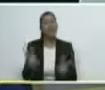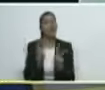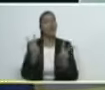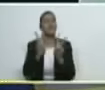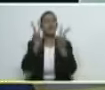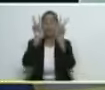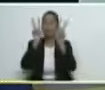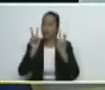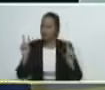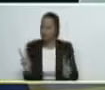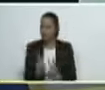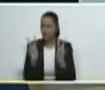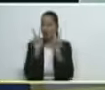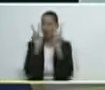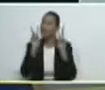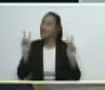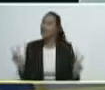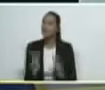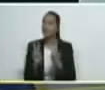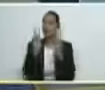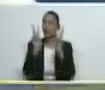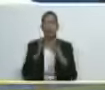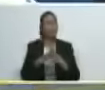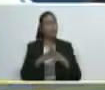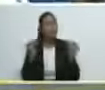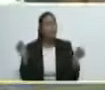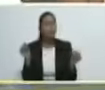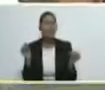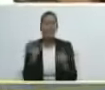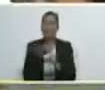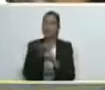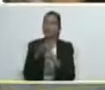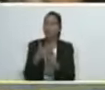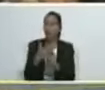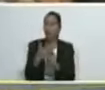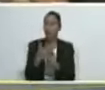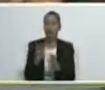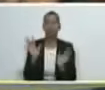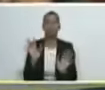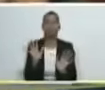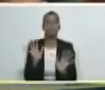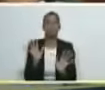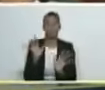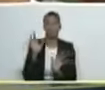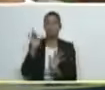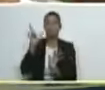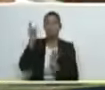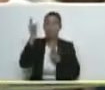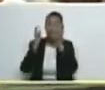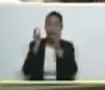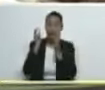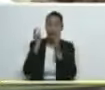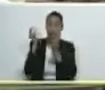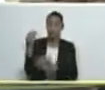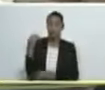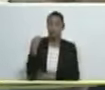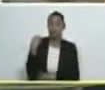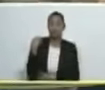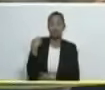la victoria, la victoria en cualquier circunstancia. Como nos dijo, que les toque